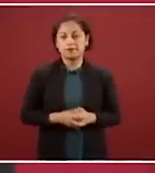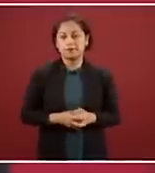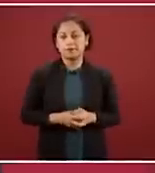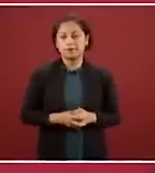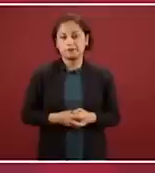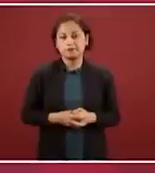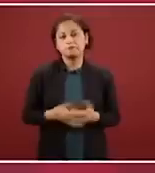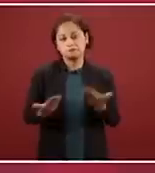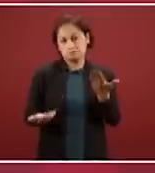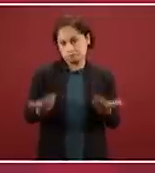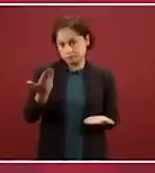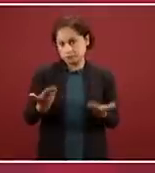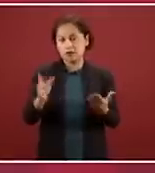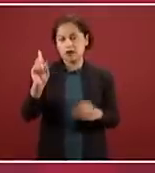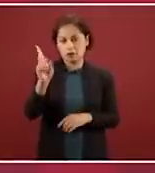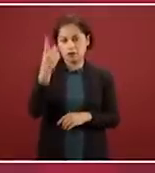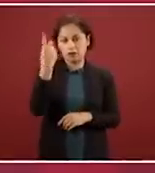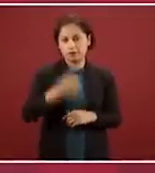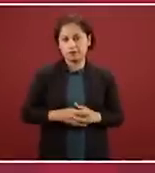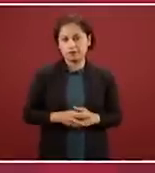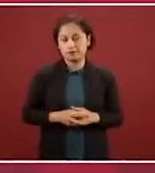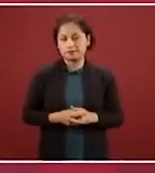con relación al dólar.